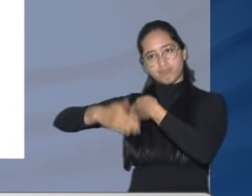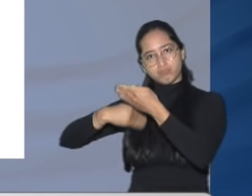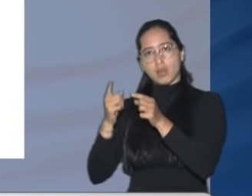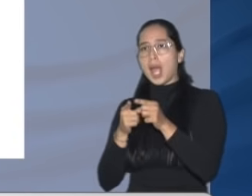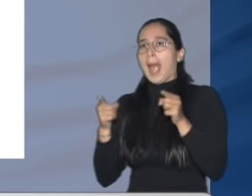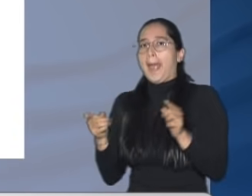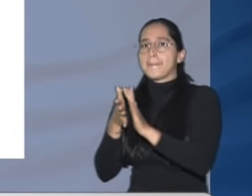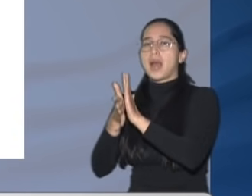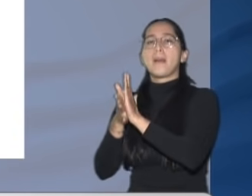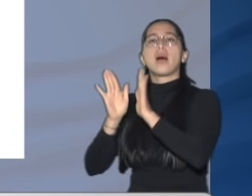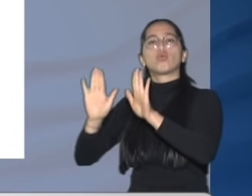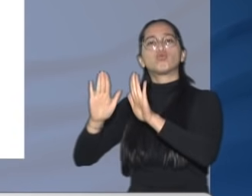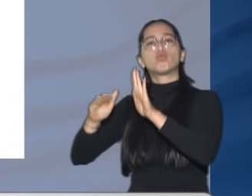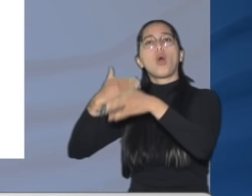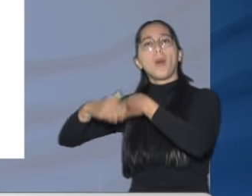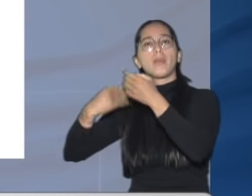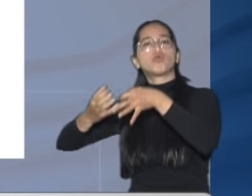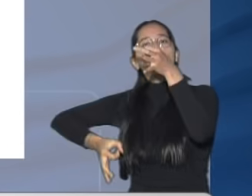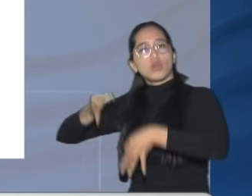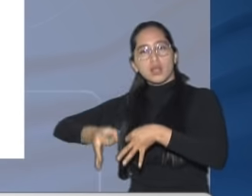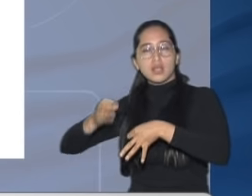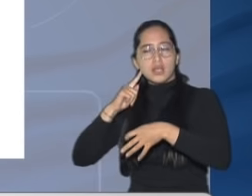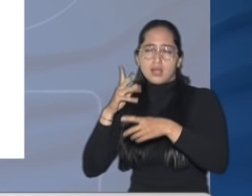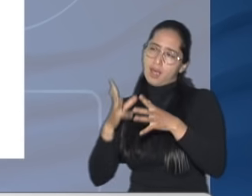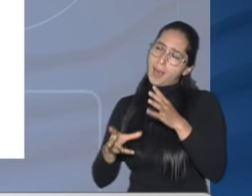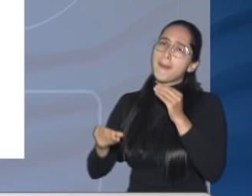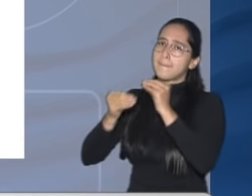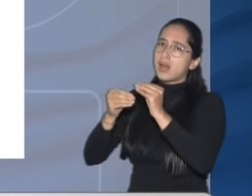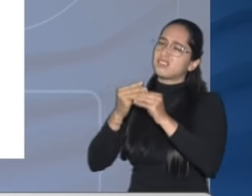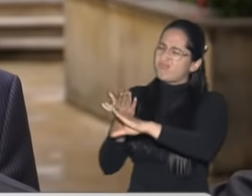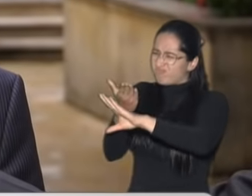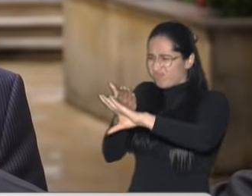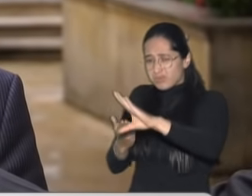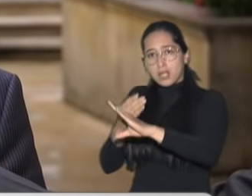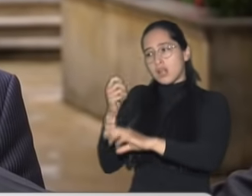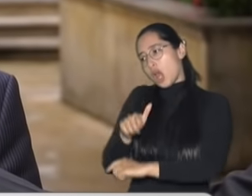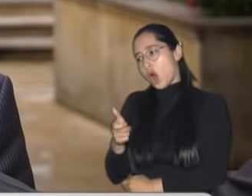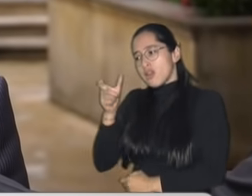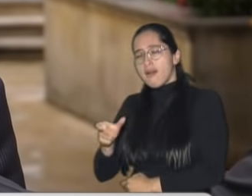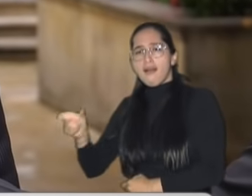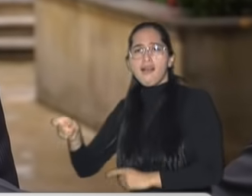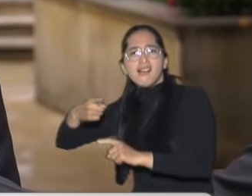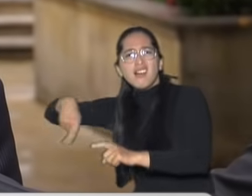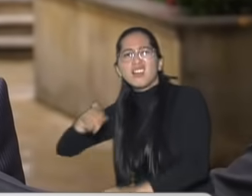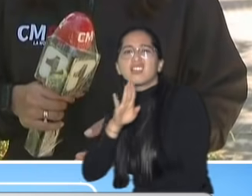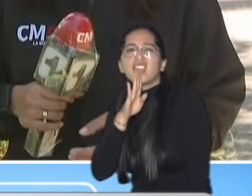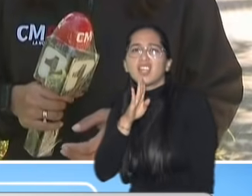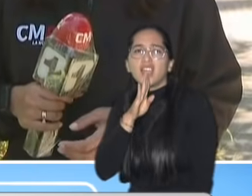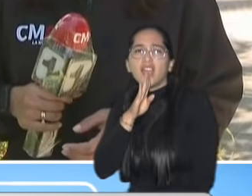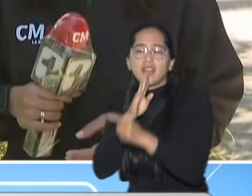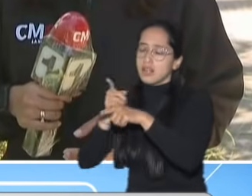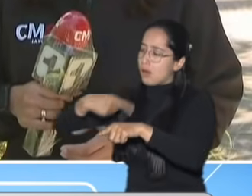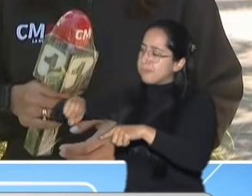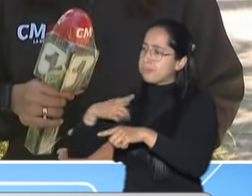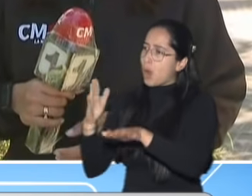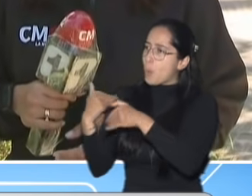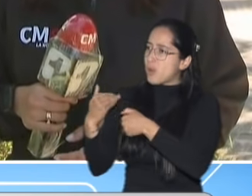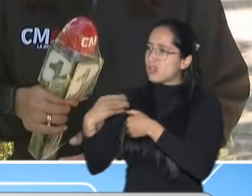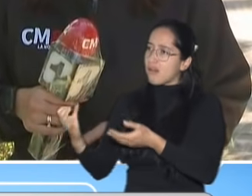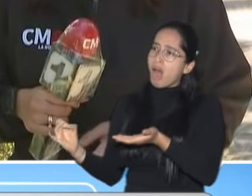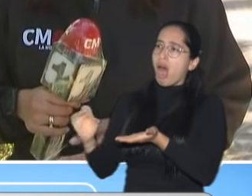de las autoridades frente a estos hechos para que den con el paradero de los responsables, de quién está detrás de estos